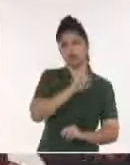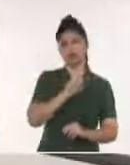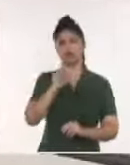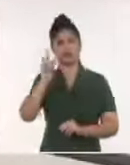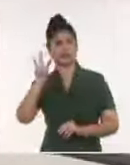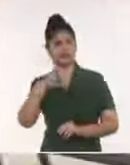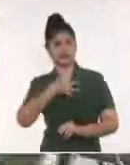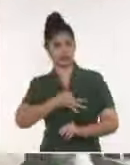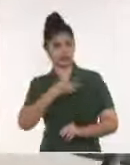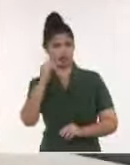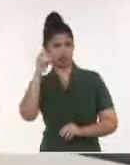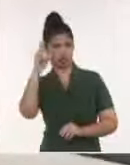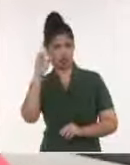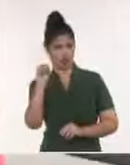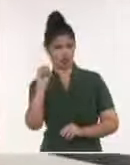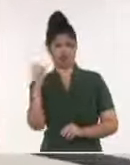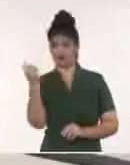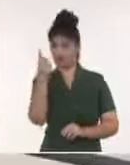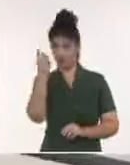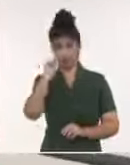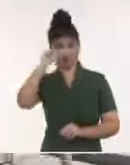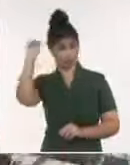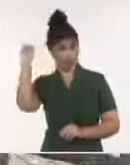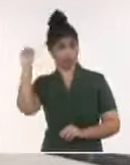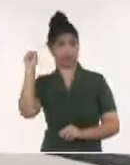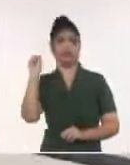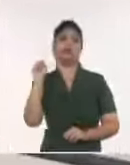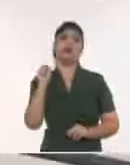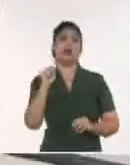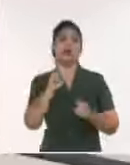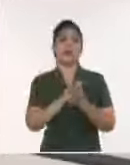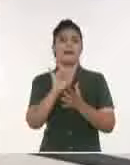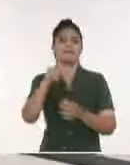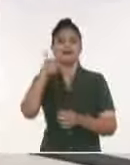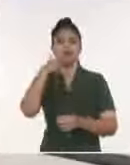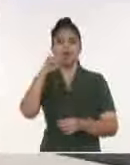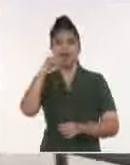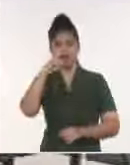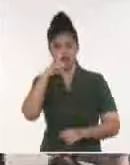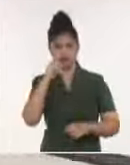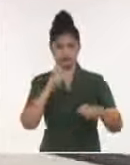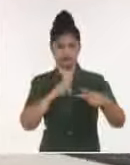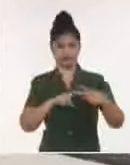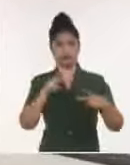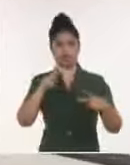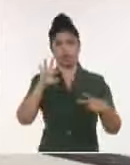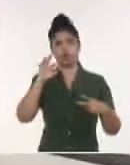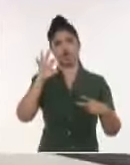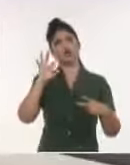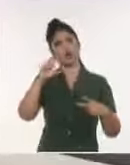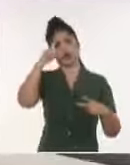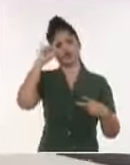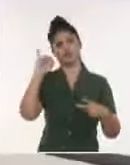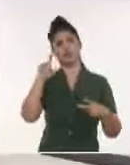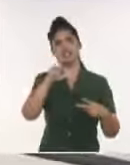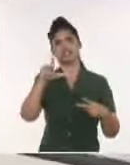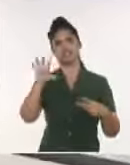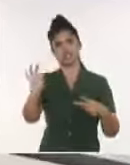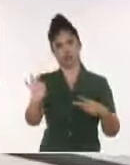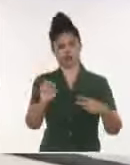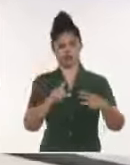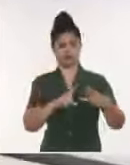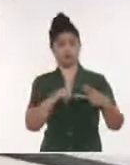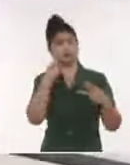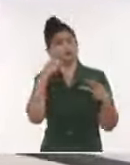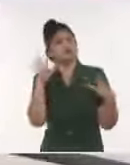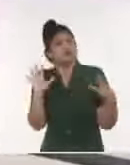de Mijaíl López y los bronces de Gabriel Rosillo y de Horta en caso que lo gane en solo minutos, por debajo de los pronósticos, al